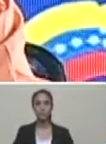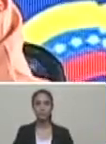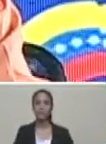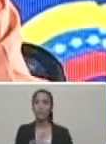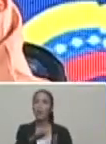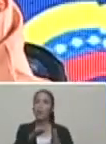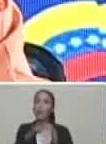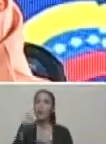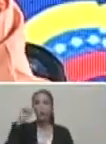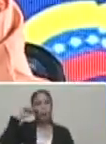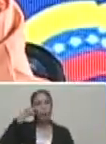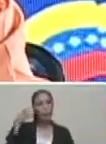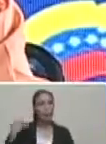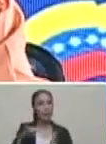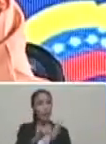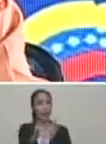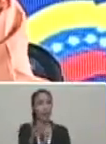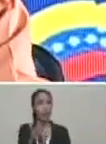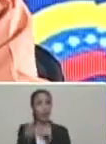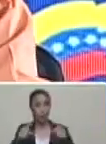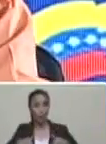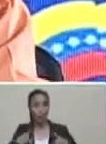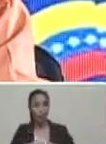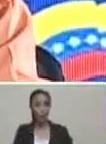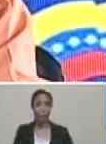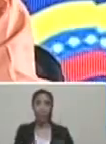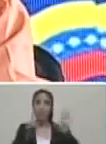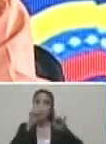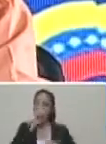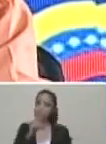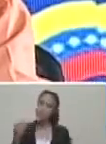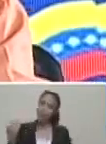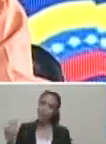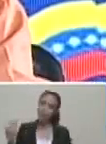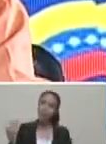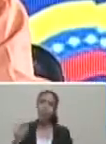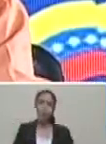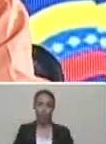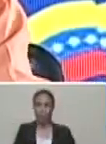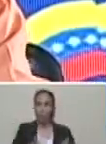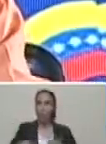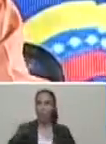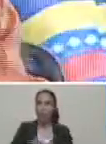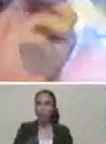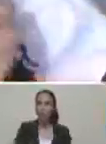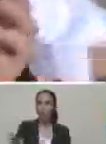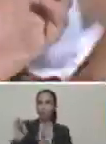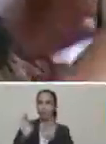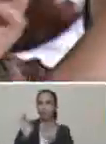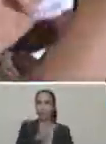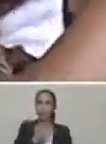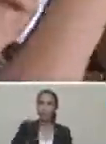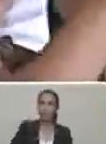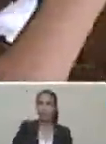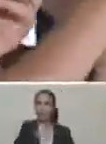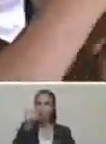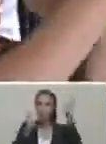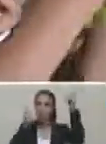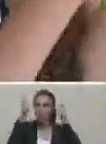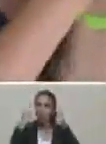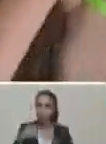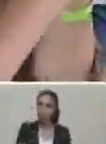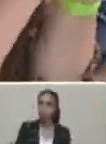en abril, en esta fecha, hace 6 años, el pueblo lo ratificó usted siguiendo al comandante Chávez. O